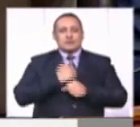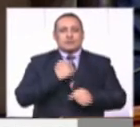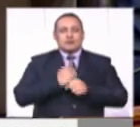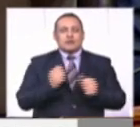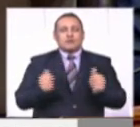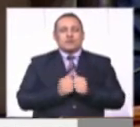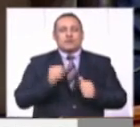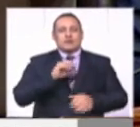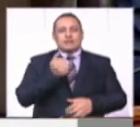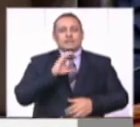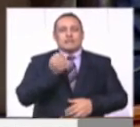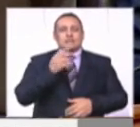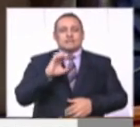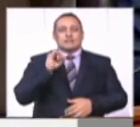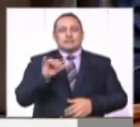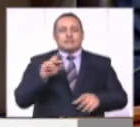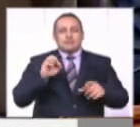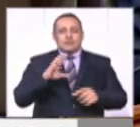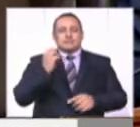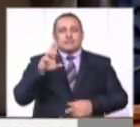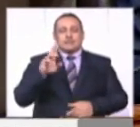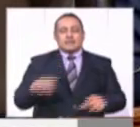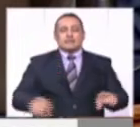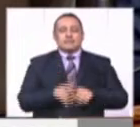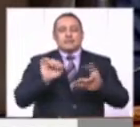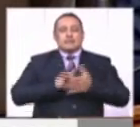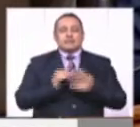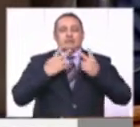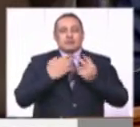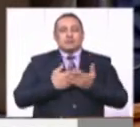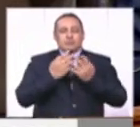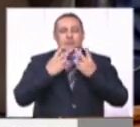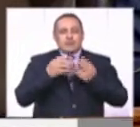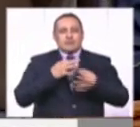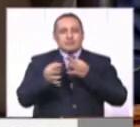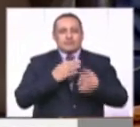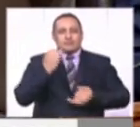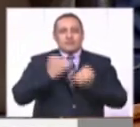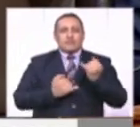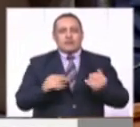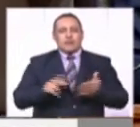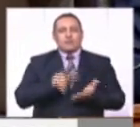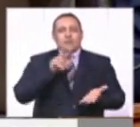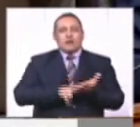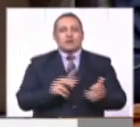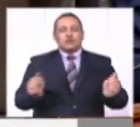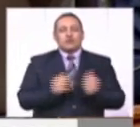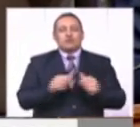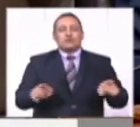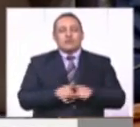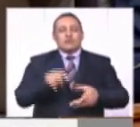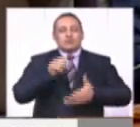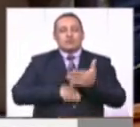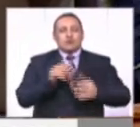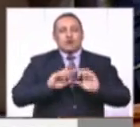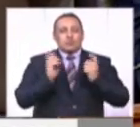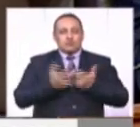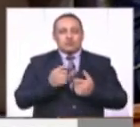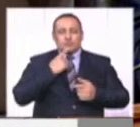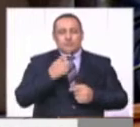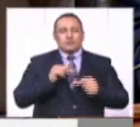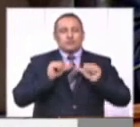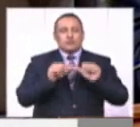gu ssaccp guc se remite el informe final aprobado debidamente suscrito a a la comisión